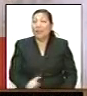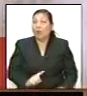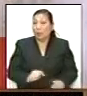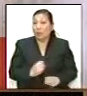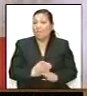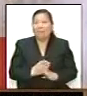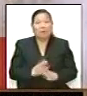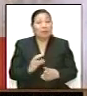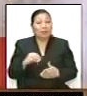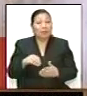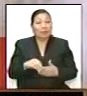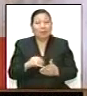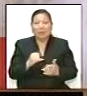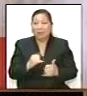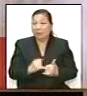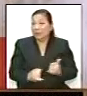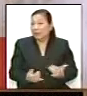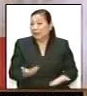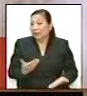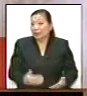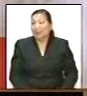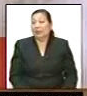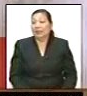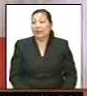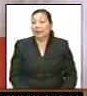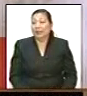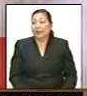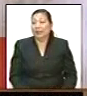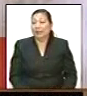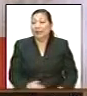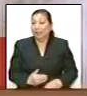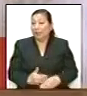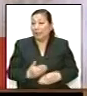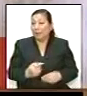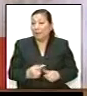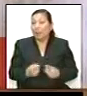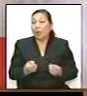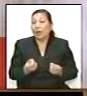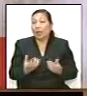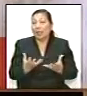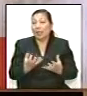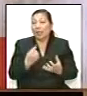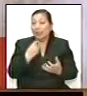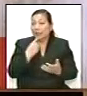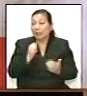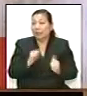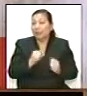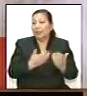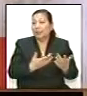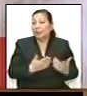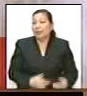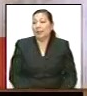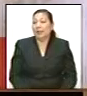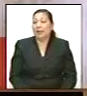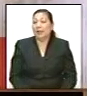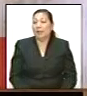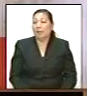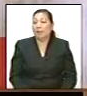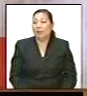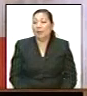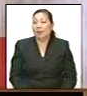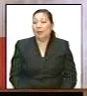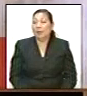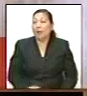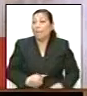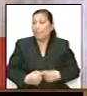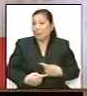manera no pudimos concluir en el plazo previsto que queríamos no bien pero esperamos que en